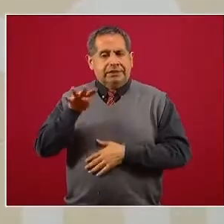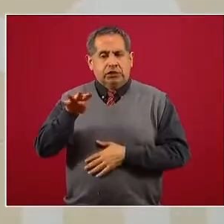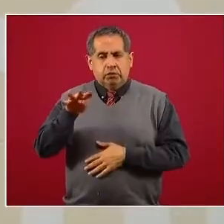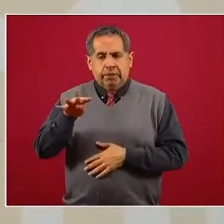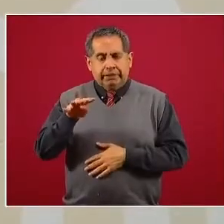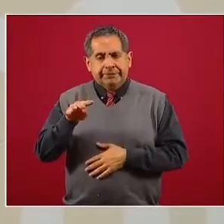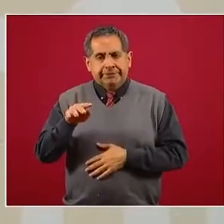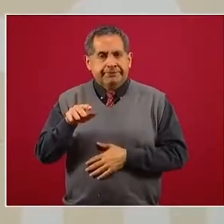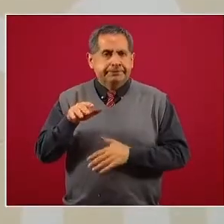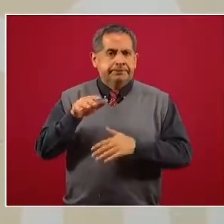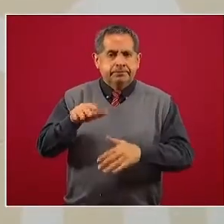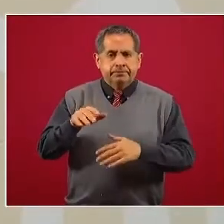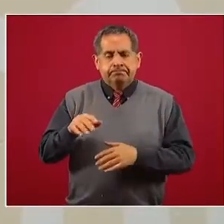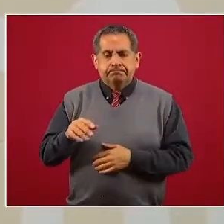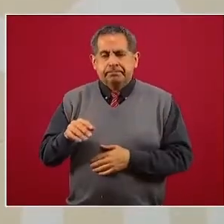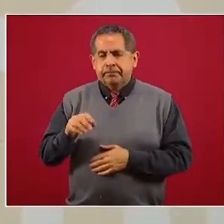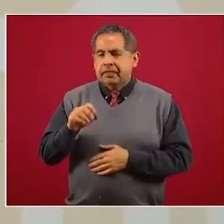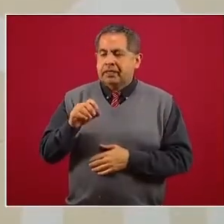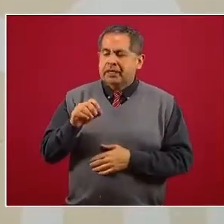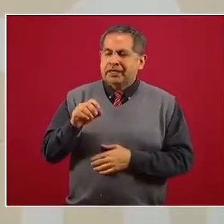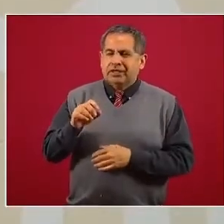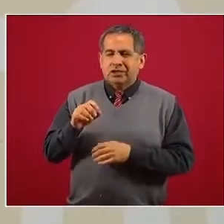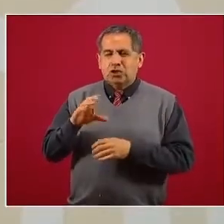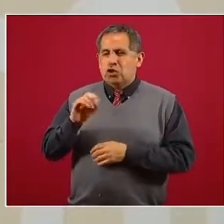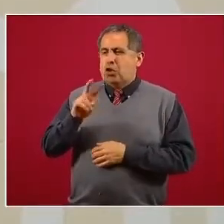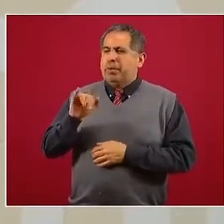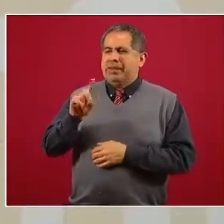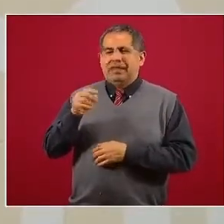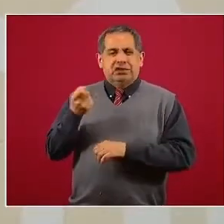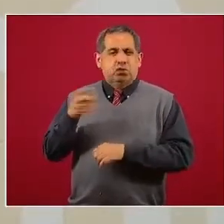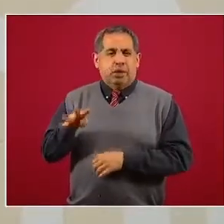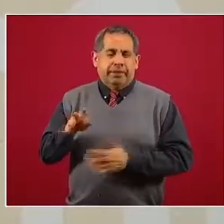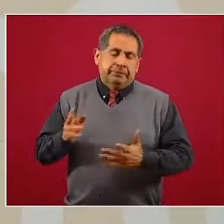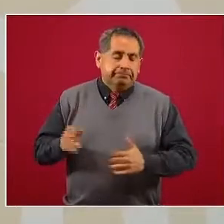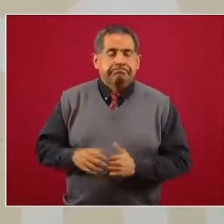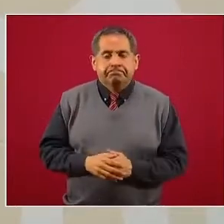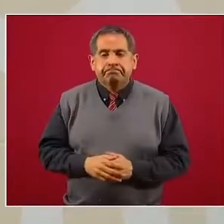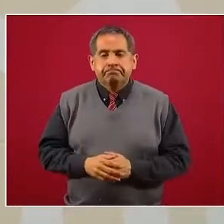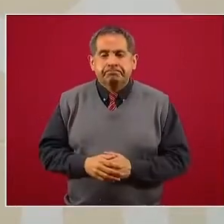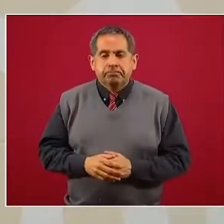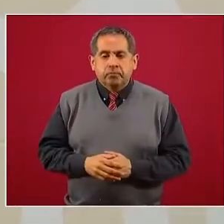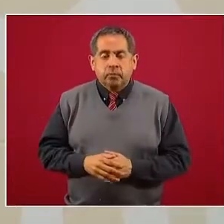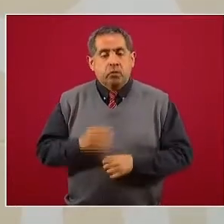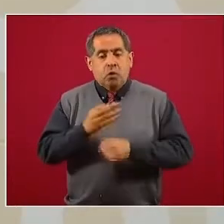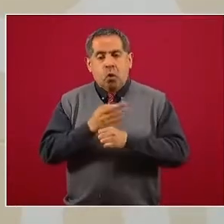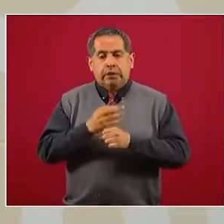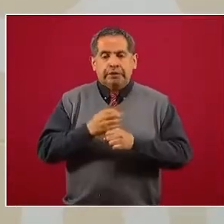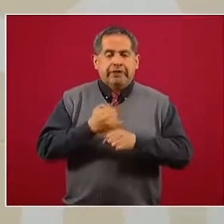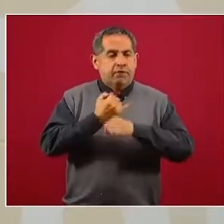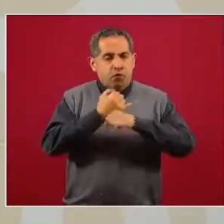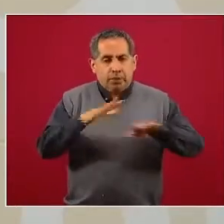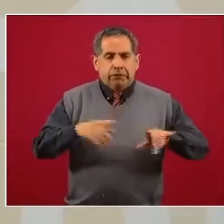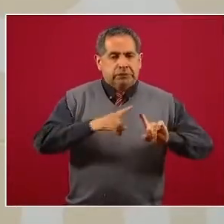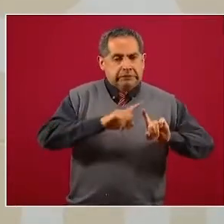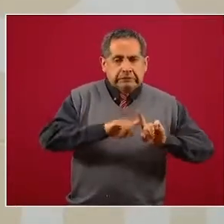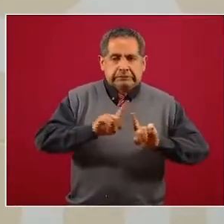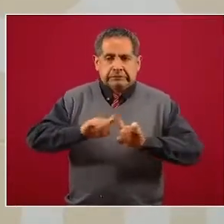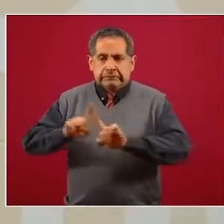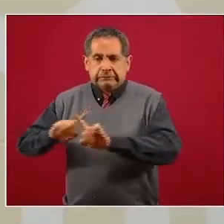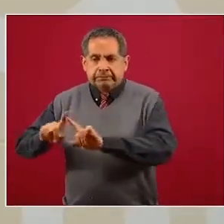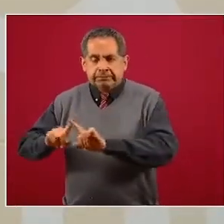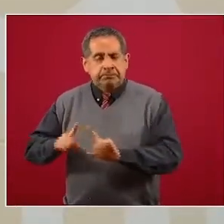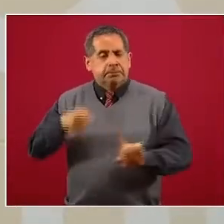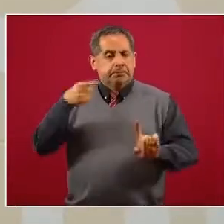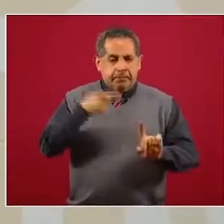pandemia causada por el nuevo coronavirus SARS-CoV-2. Hoy vamos a tener varias piezas de información, pero en particular vamos a empezar